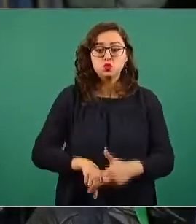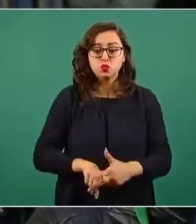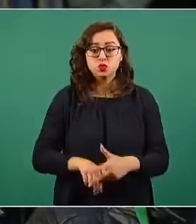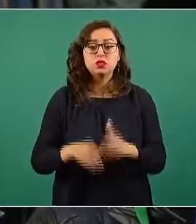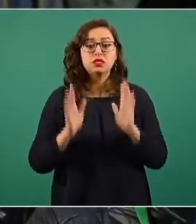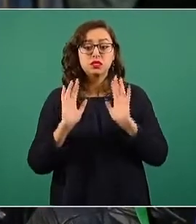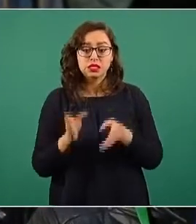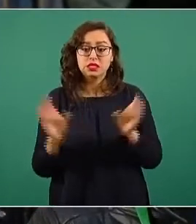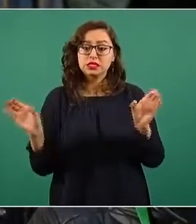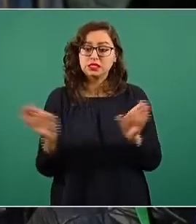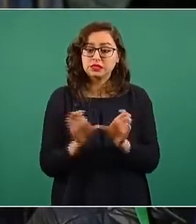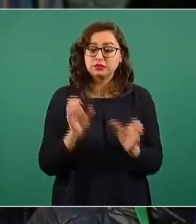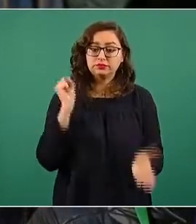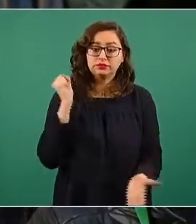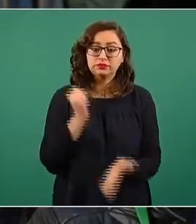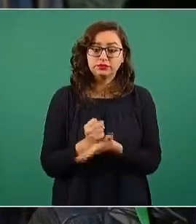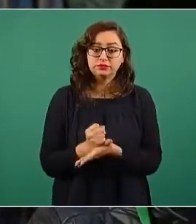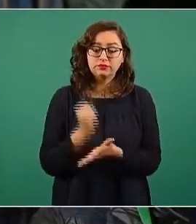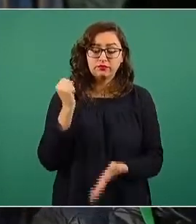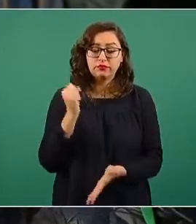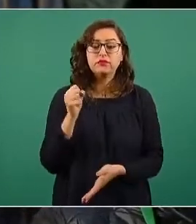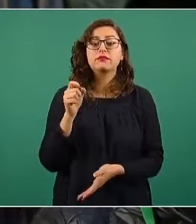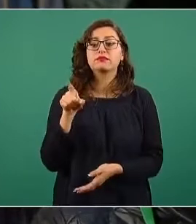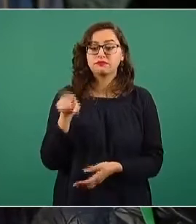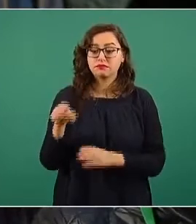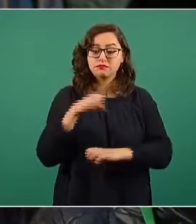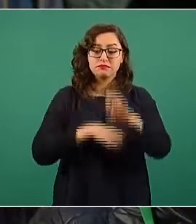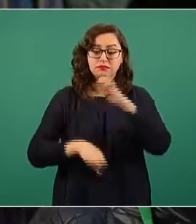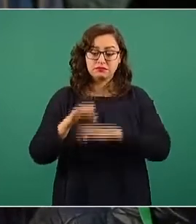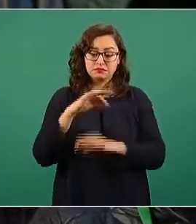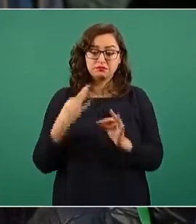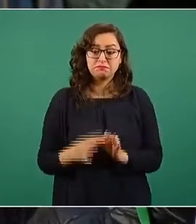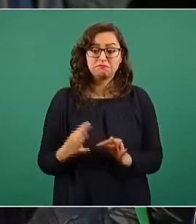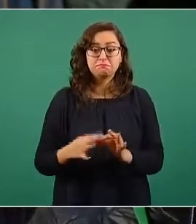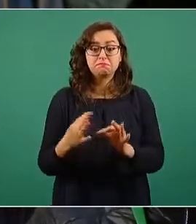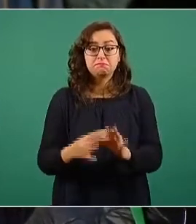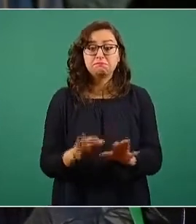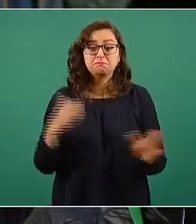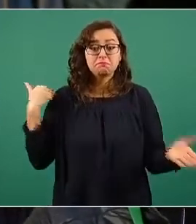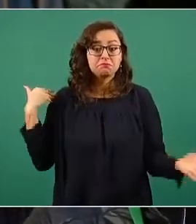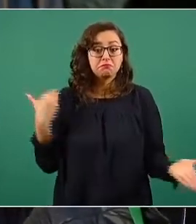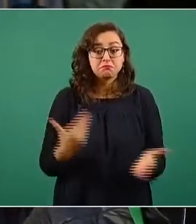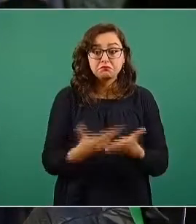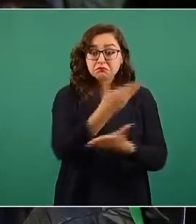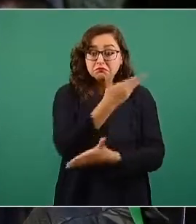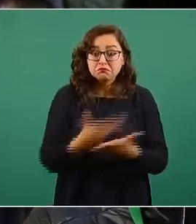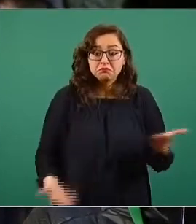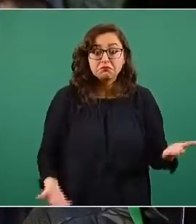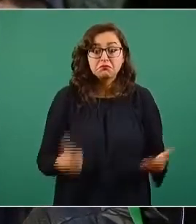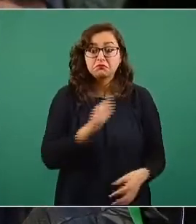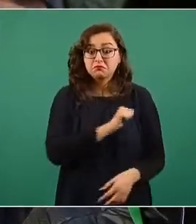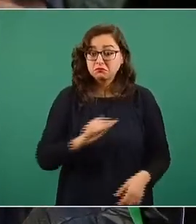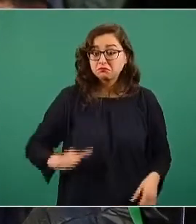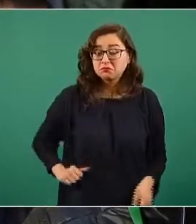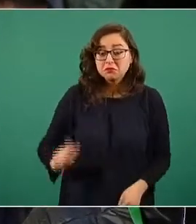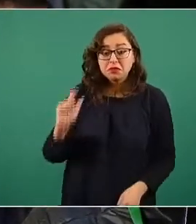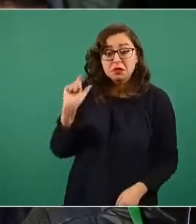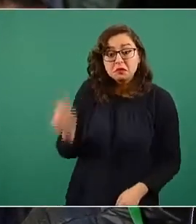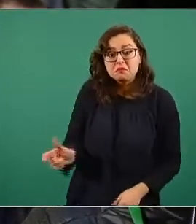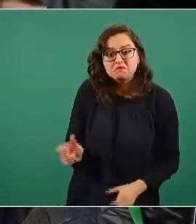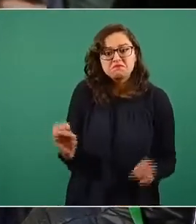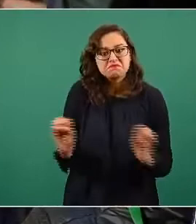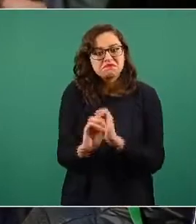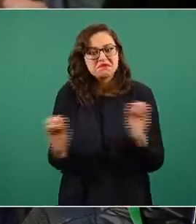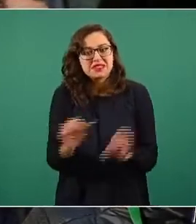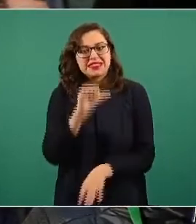certificación notarial del trabajo realizado, y desde esa fecha el alcalde pues hasta el momento no ha hecho absolutamente nada